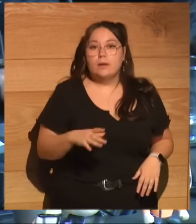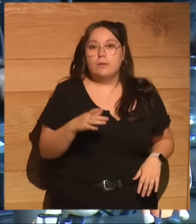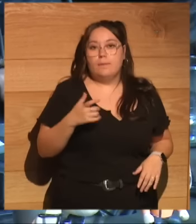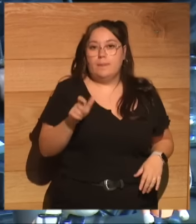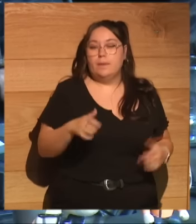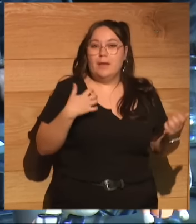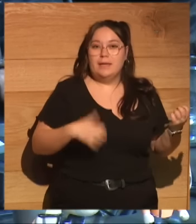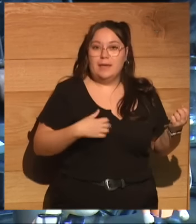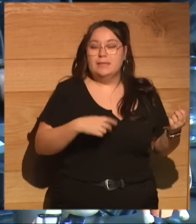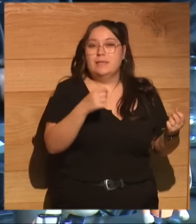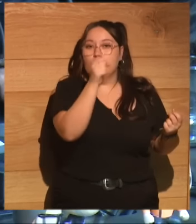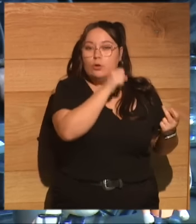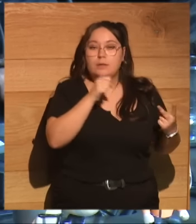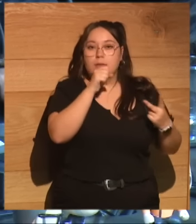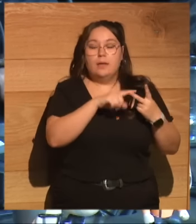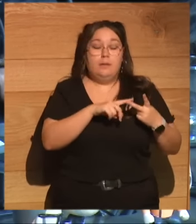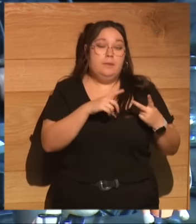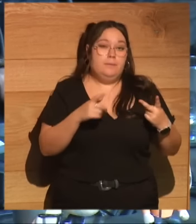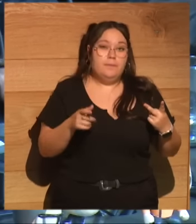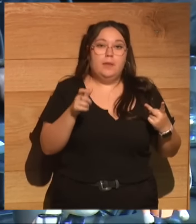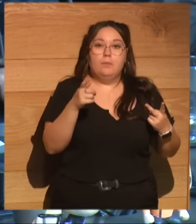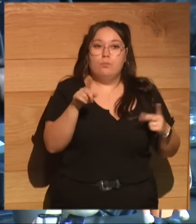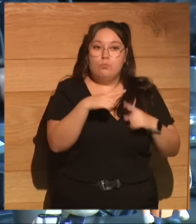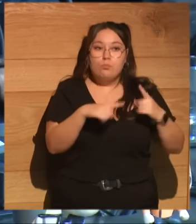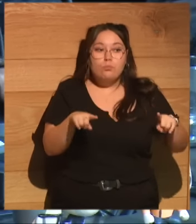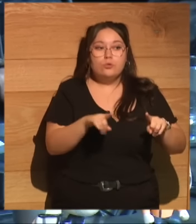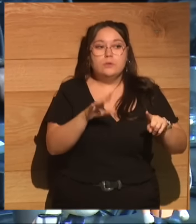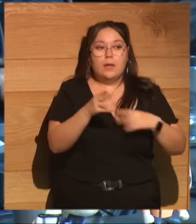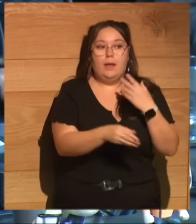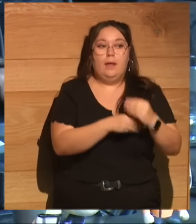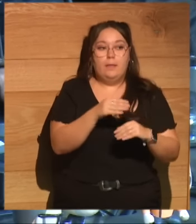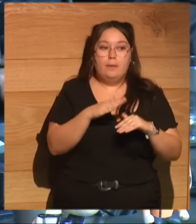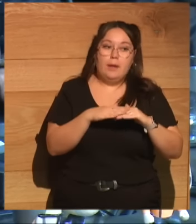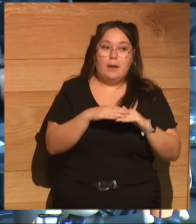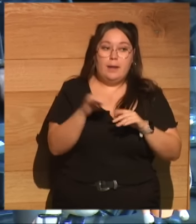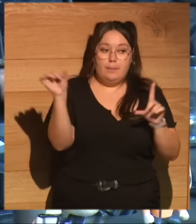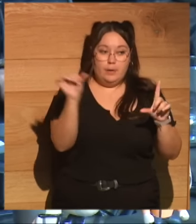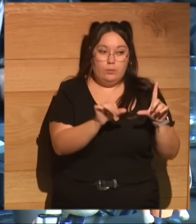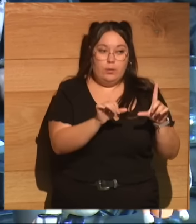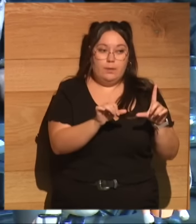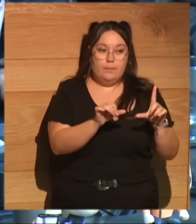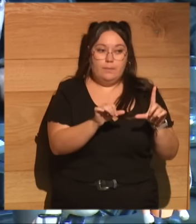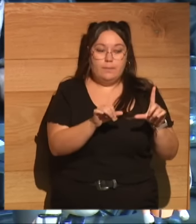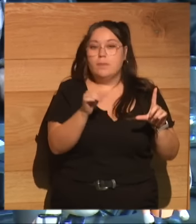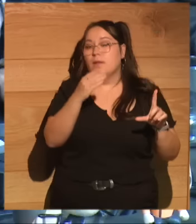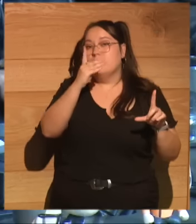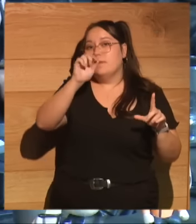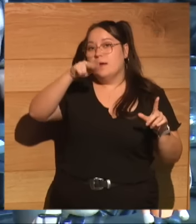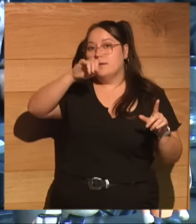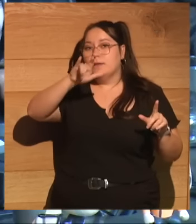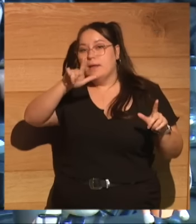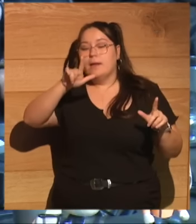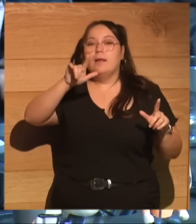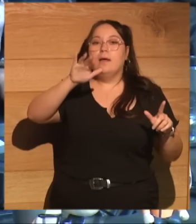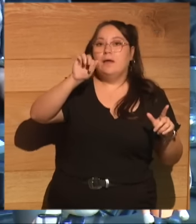guitarrista, vocalista de música ecléctica, y le pide que haga la música para la película. Conoce a Danny Elfman, y esto sí